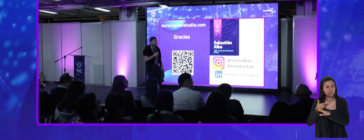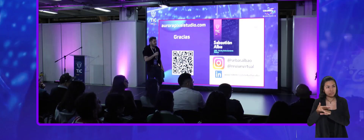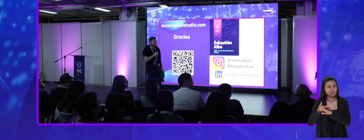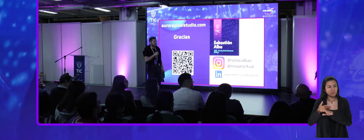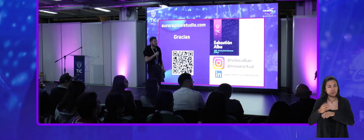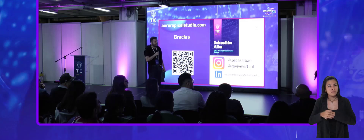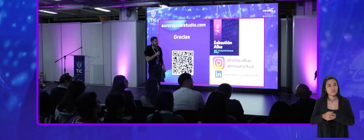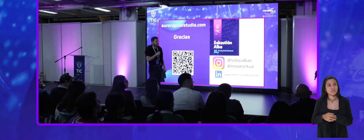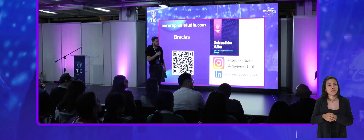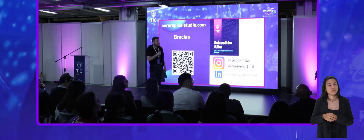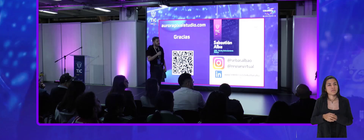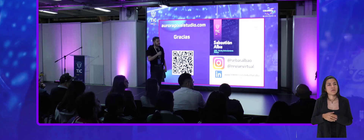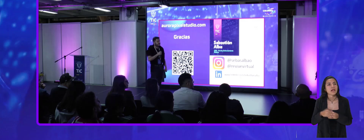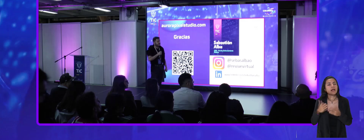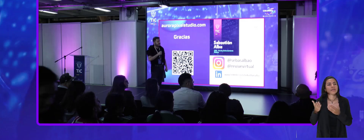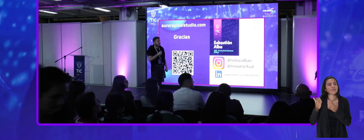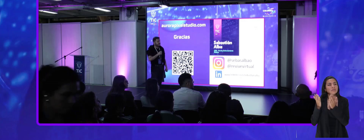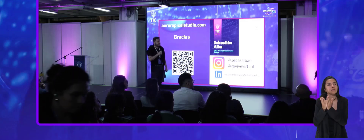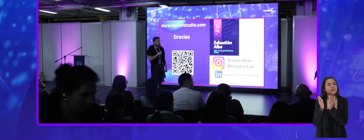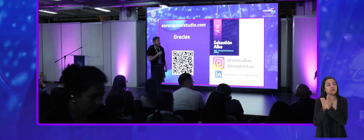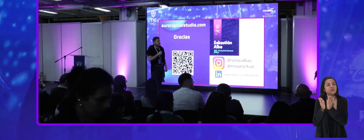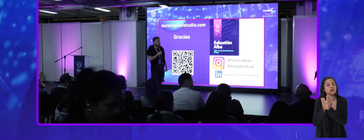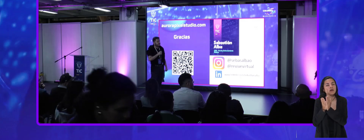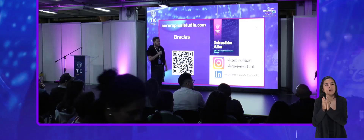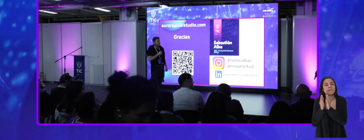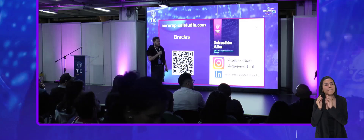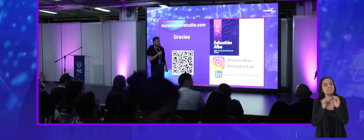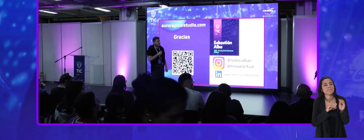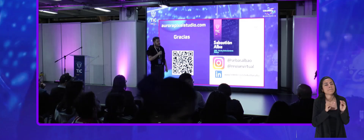plantearte como este tipo de educación para el paciente